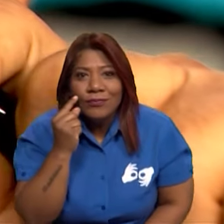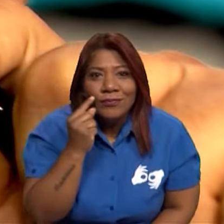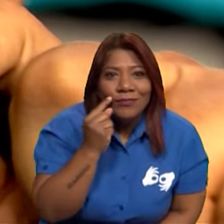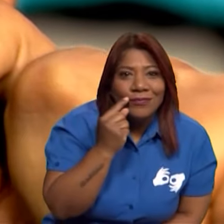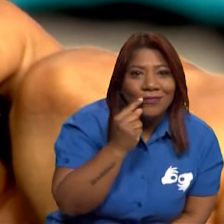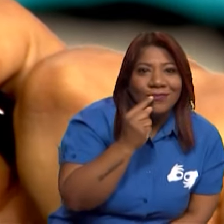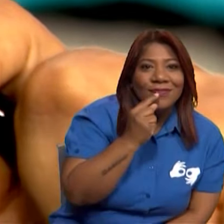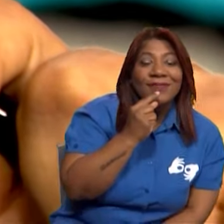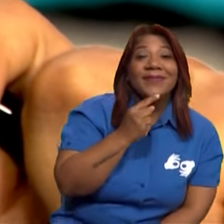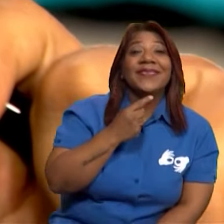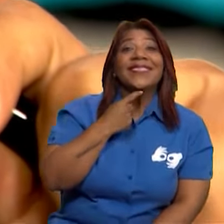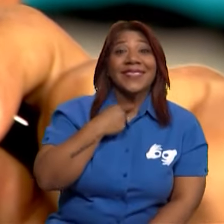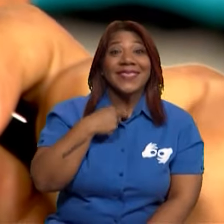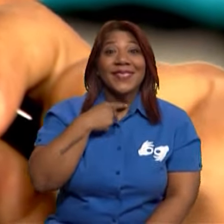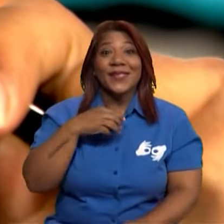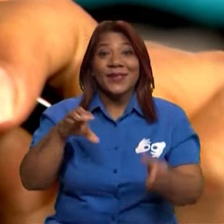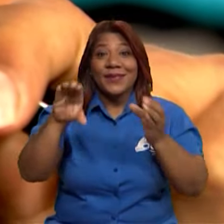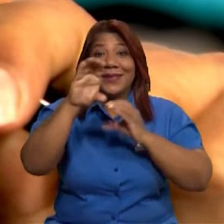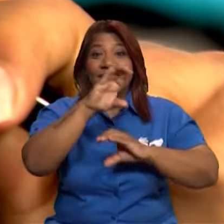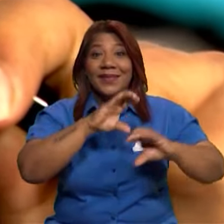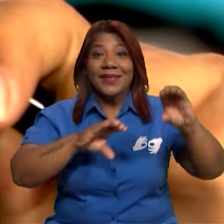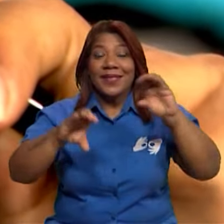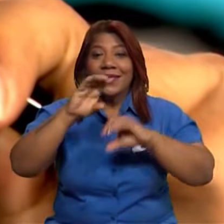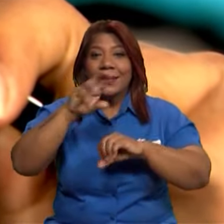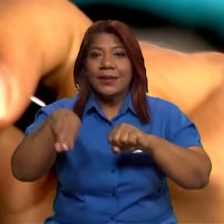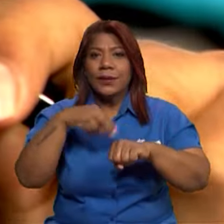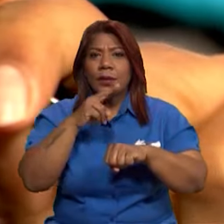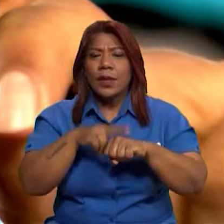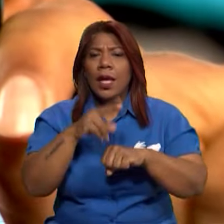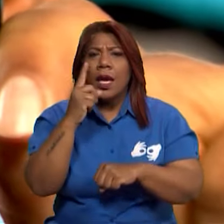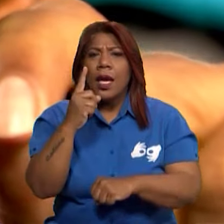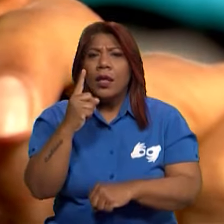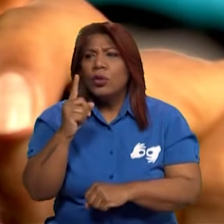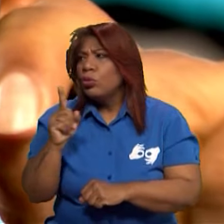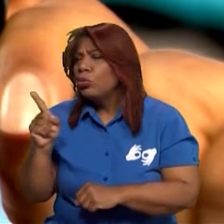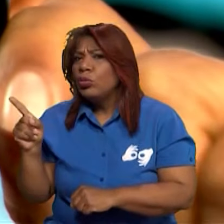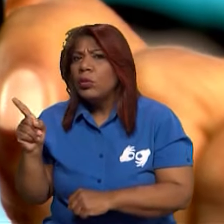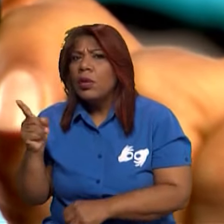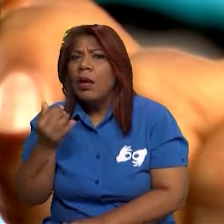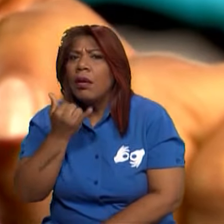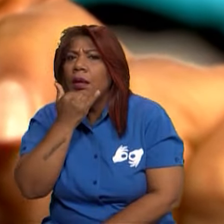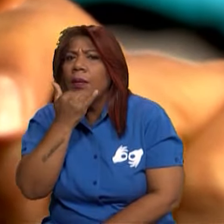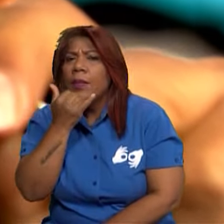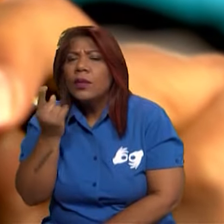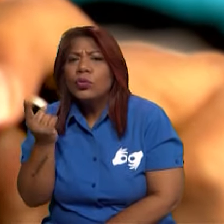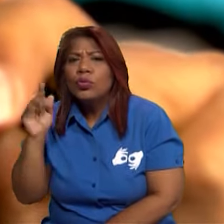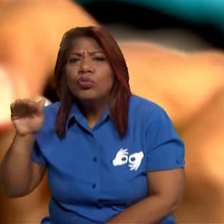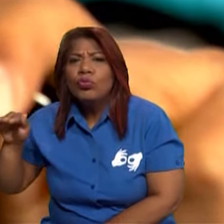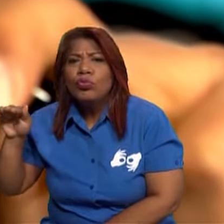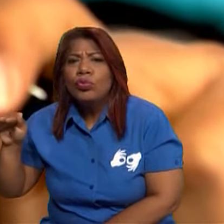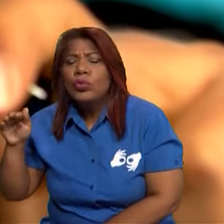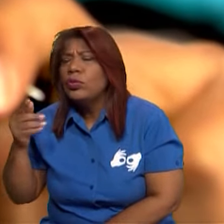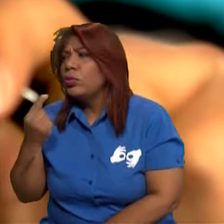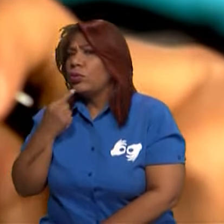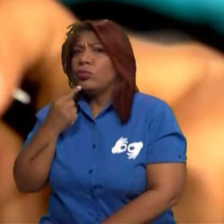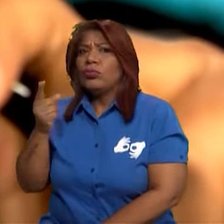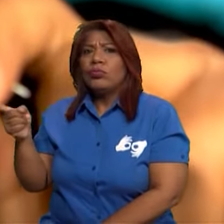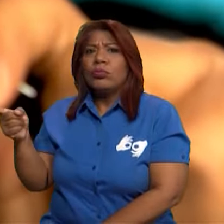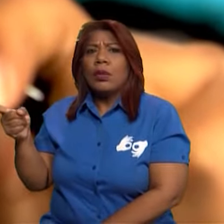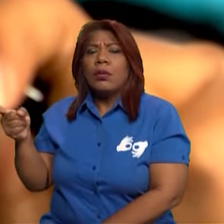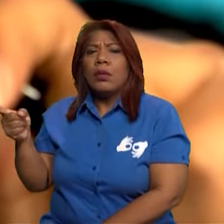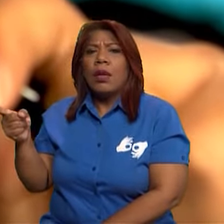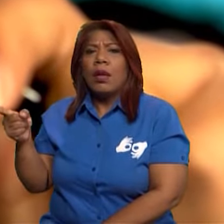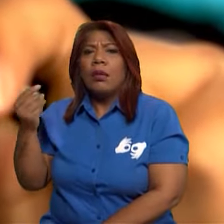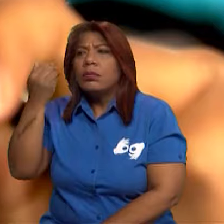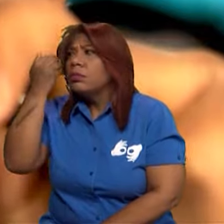¿eh? Pero tú, que estás en un rinconcito así, ¿qué te pasa? ¿Qué te sucede? ¡Oh! ¿Estás